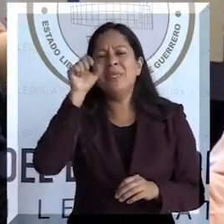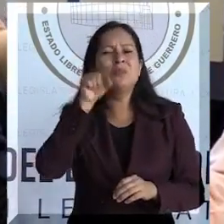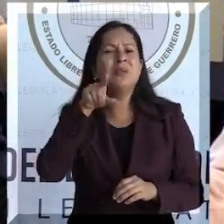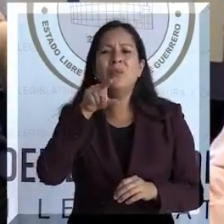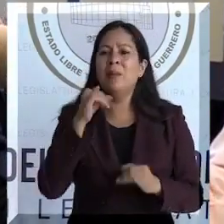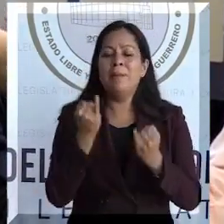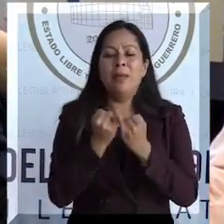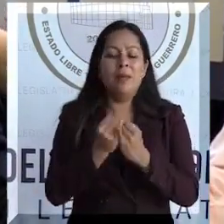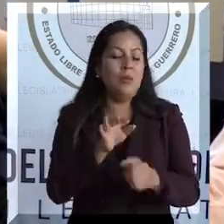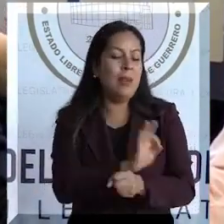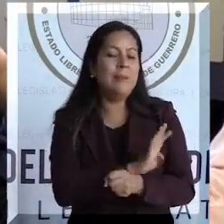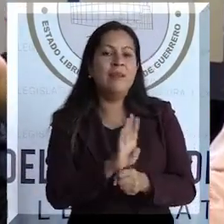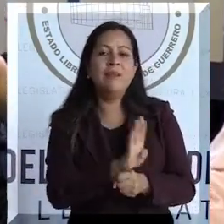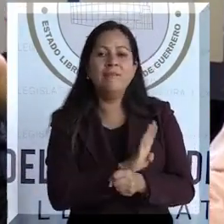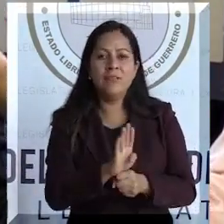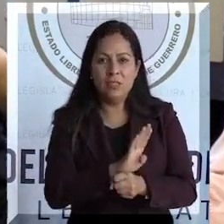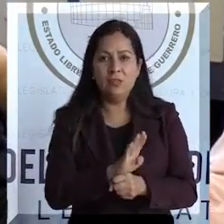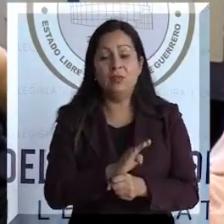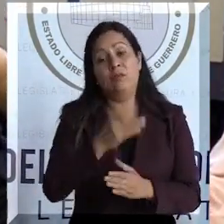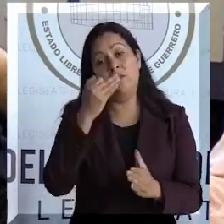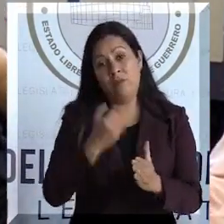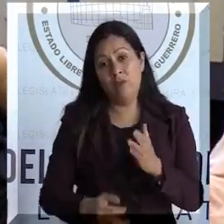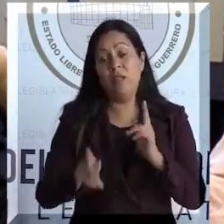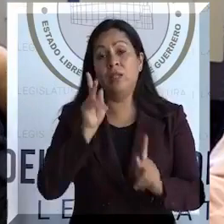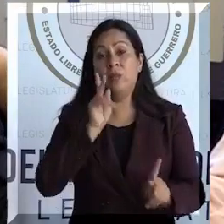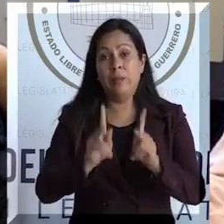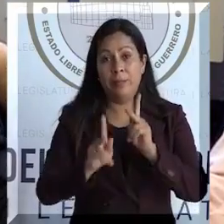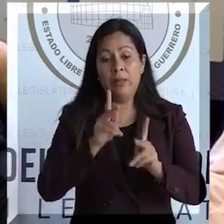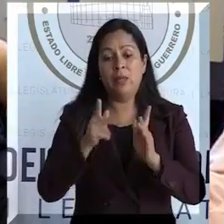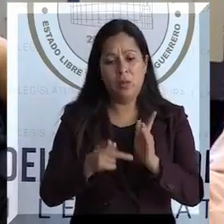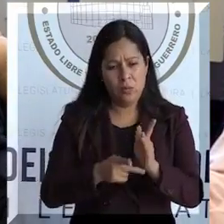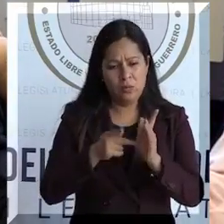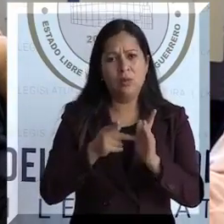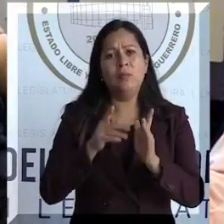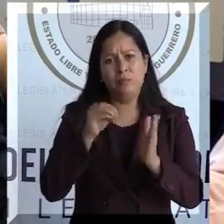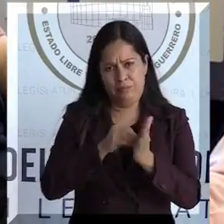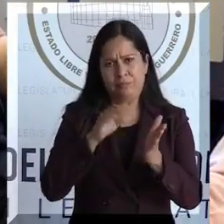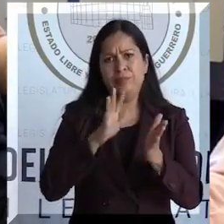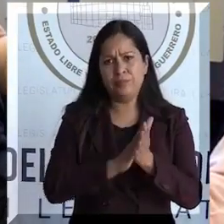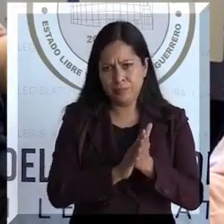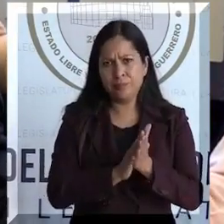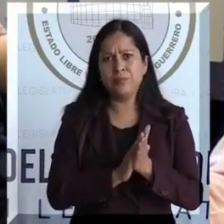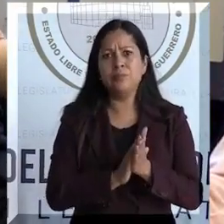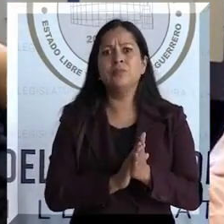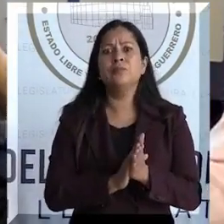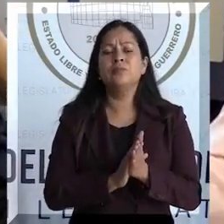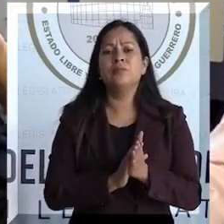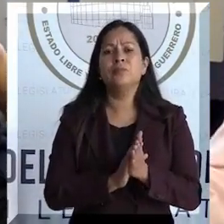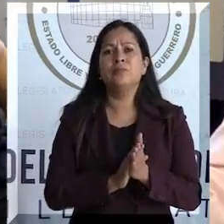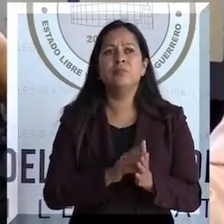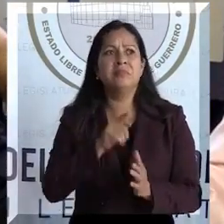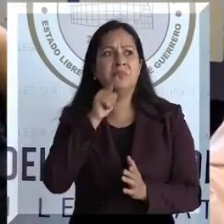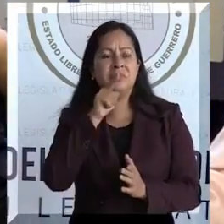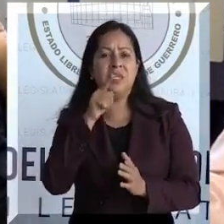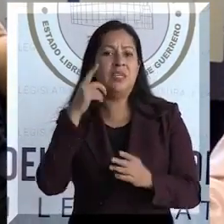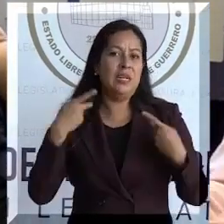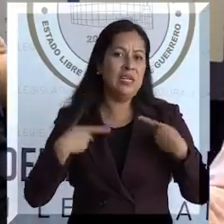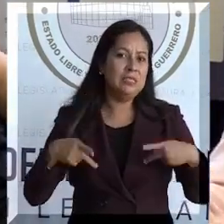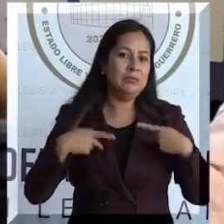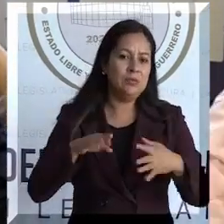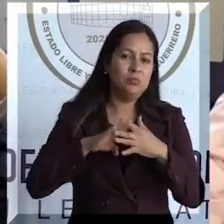migrantes. Entonces está una plática pendiente, la vamos a retomar. Ellos han tenido esa confianza